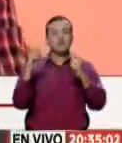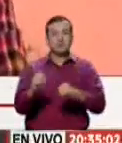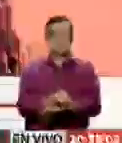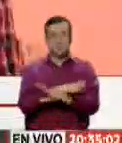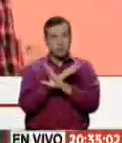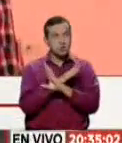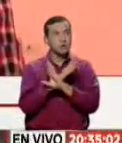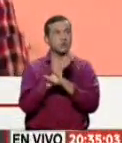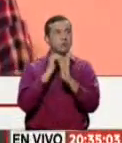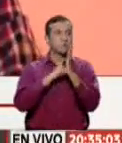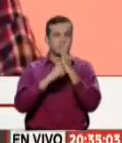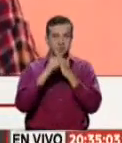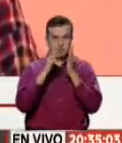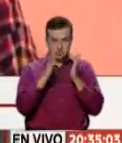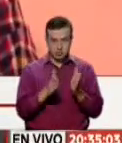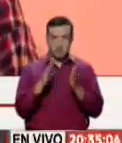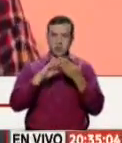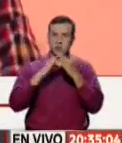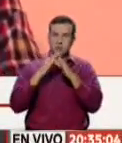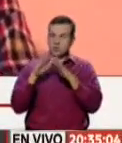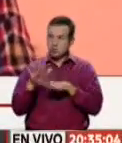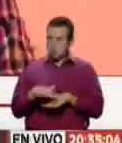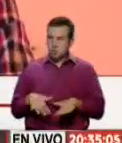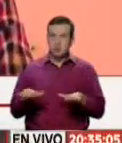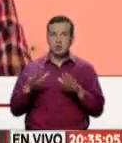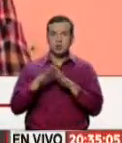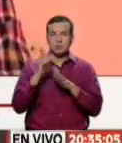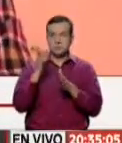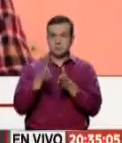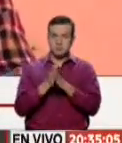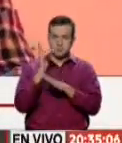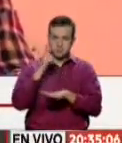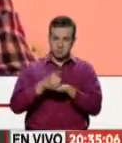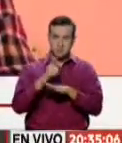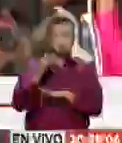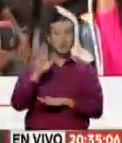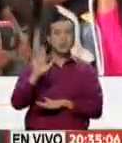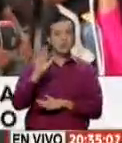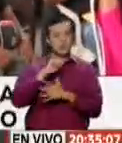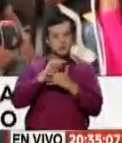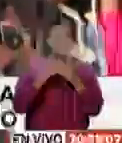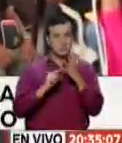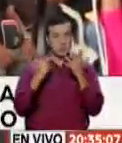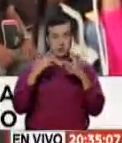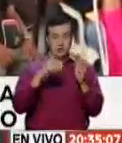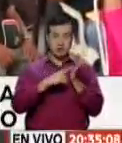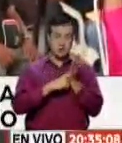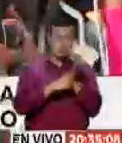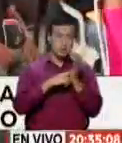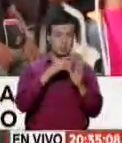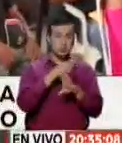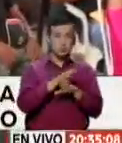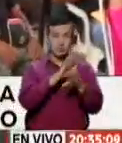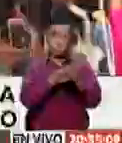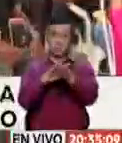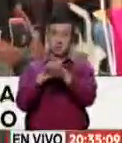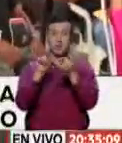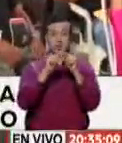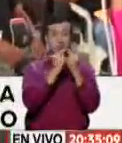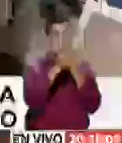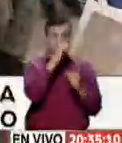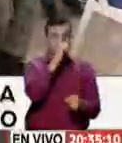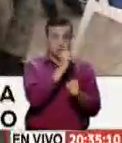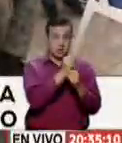está el ministerio, está la comunidad, está el requerimiento y el compromiso. Tras esta reunión se convocará a mesas de